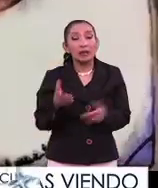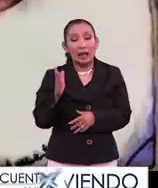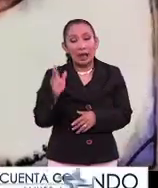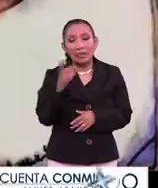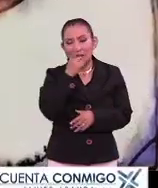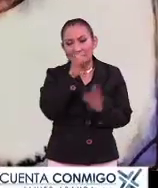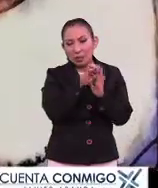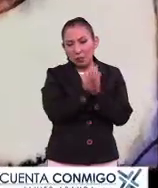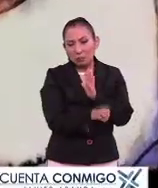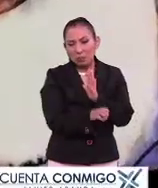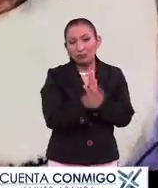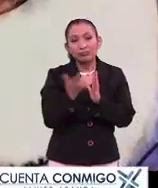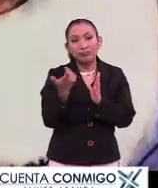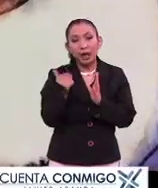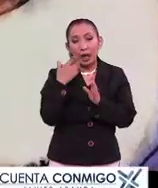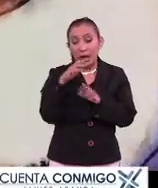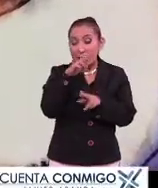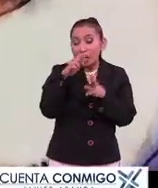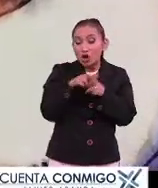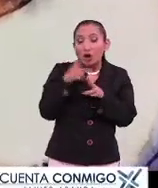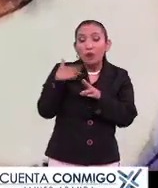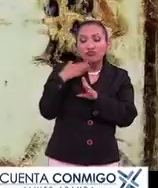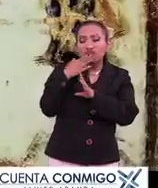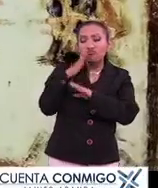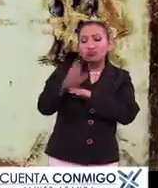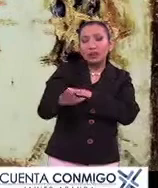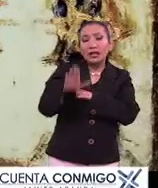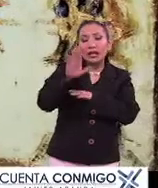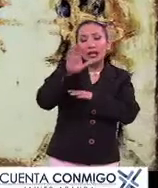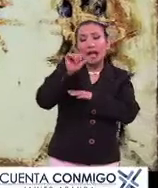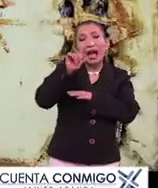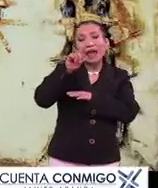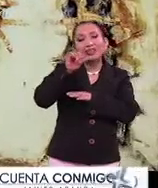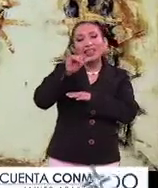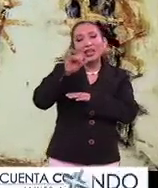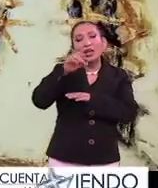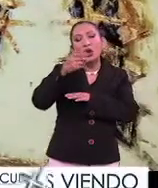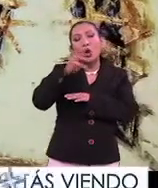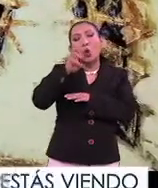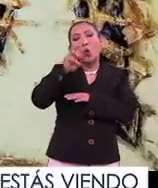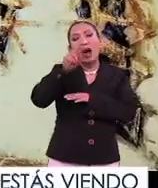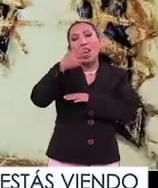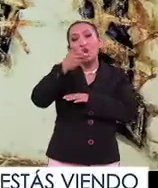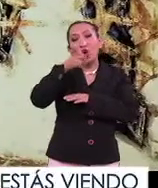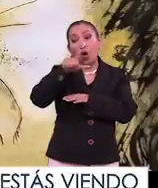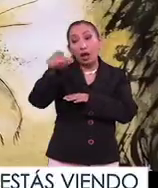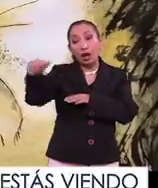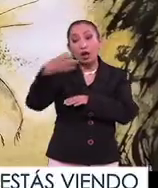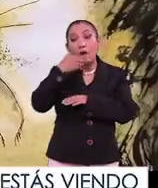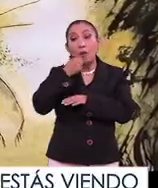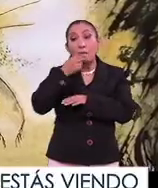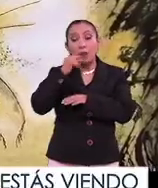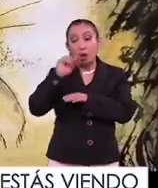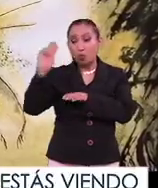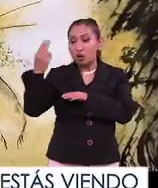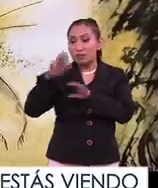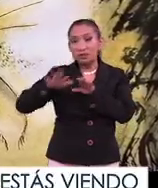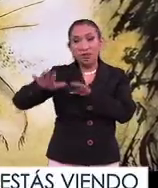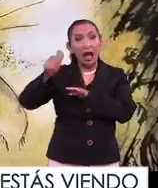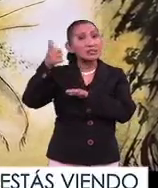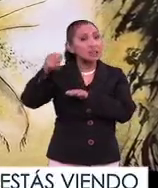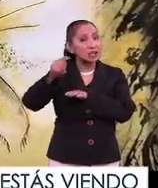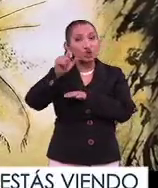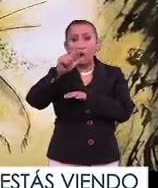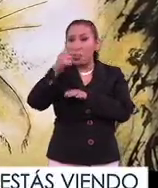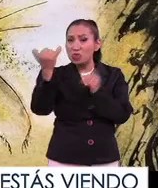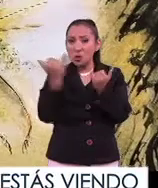él ponía como ejemplo, ¿qué más regionalismo que Andy Warhol, ¿no? Y entonces es considerado como un artista universal. Eso es el maestro